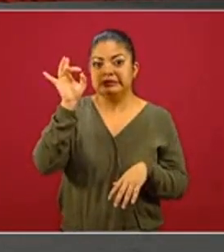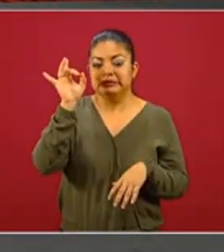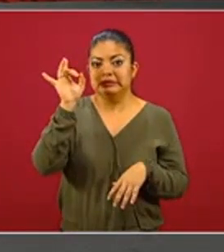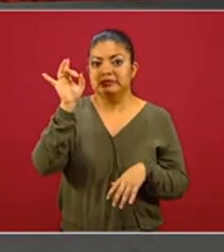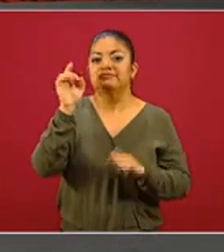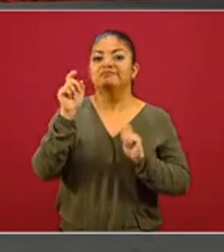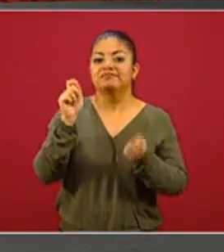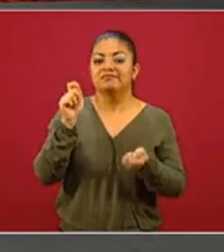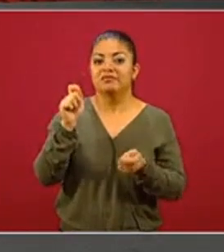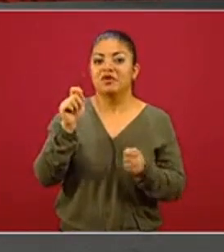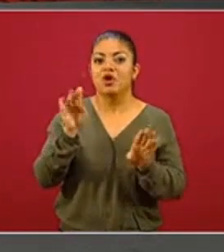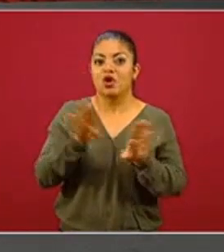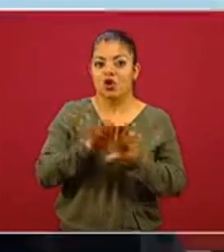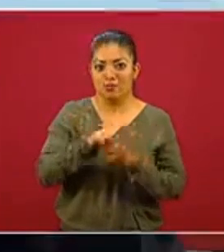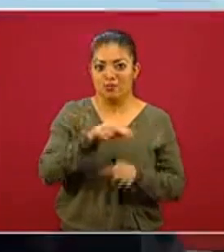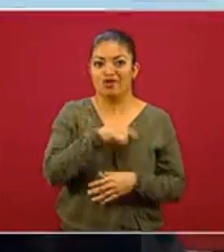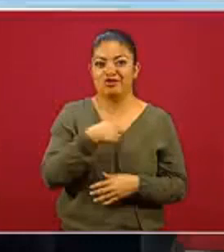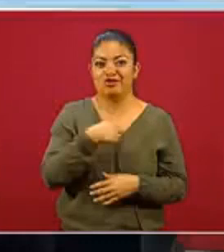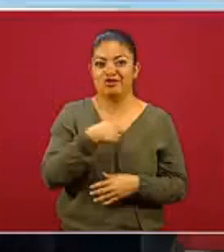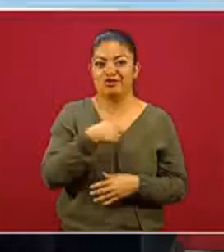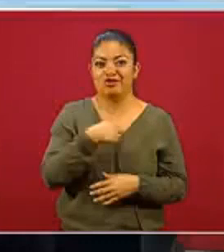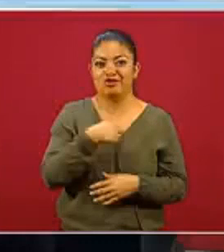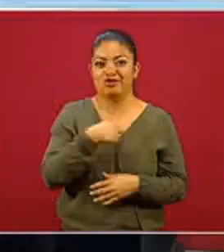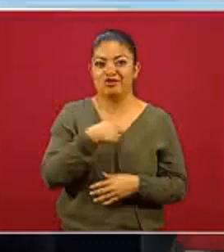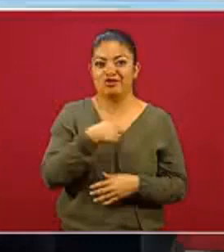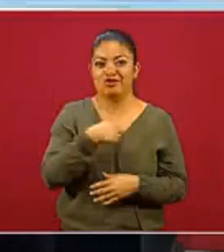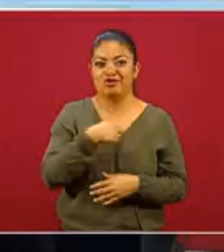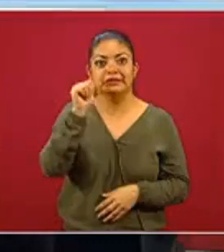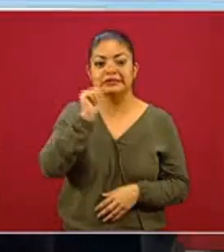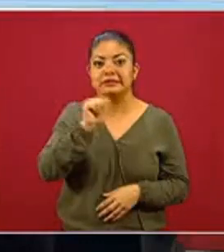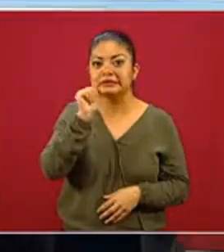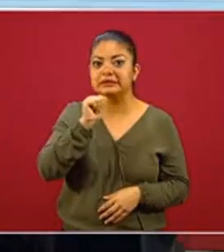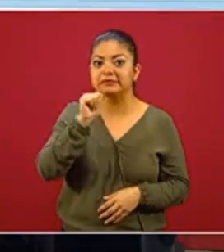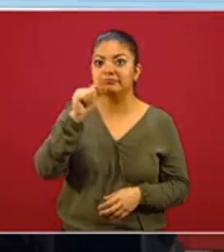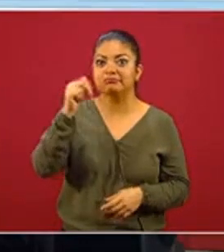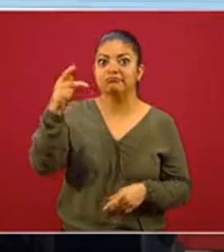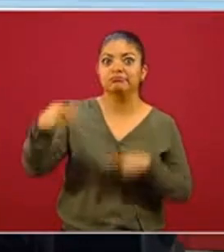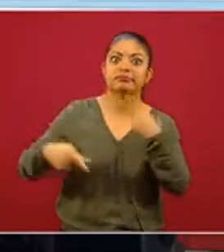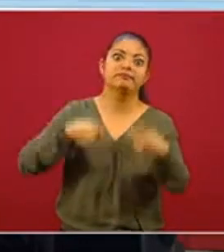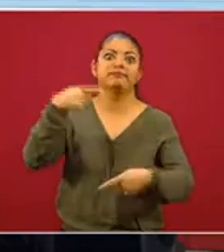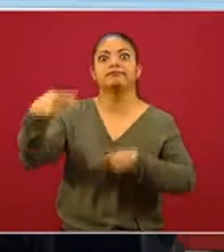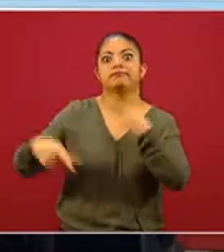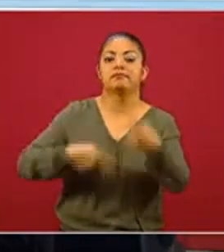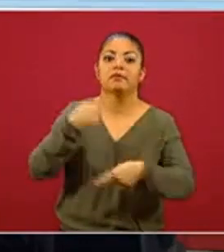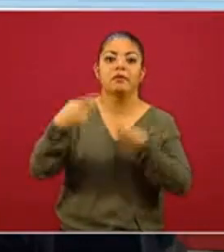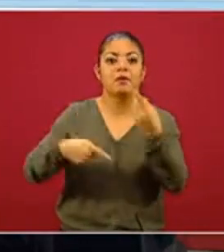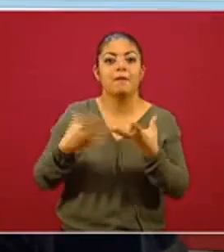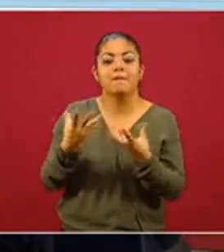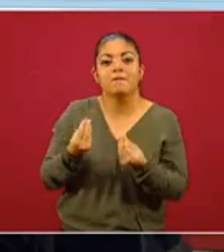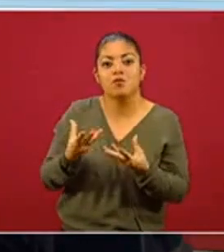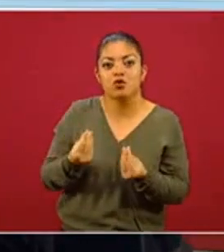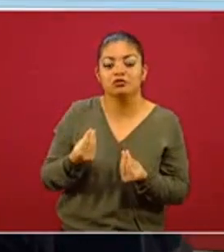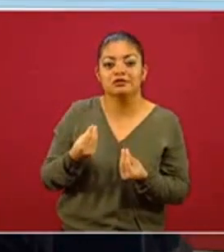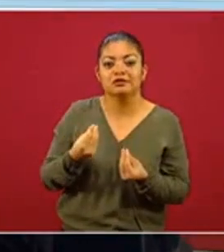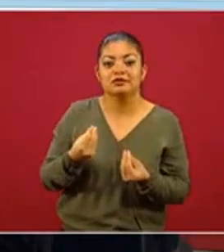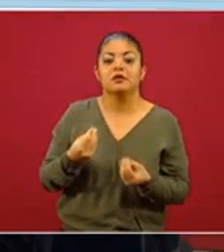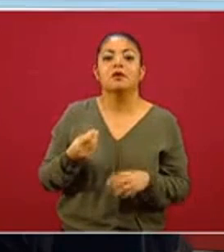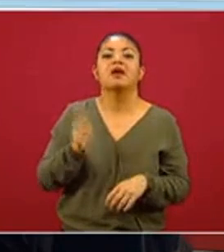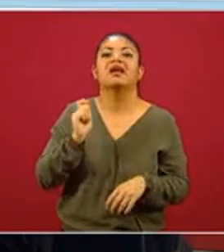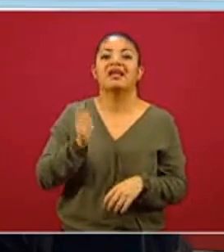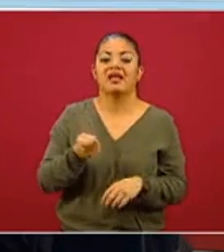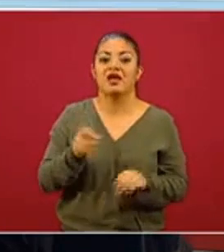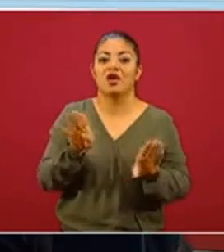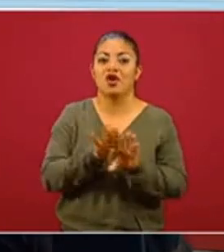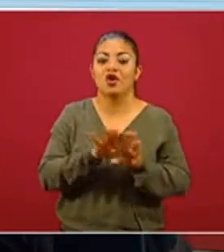encima como pediatras nosotros, en que nos están bombardeando con una serie de preguntas en relación a la protección